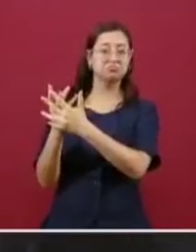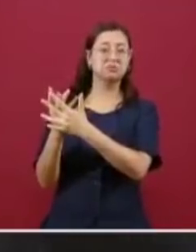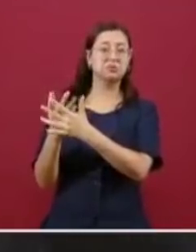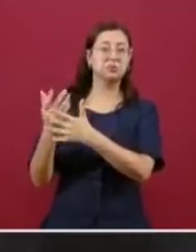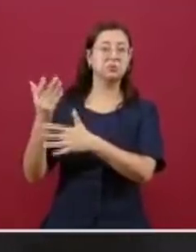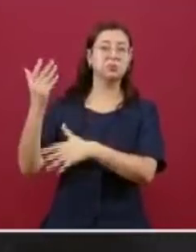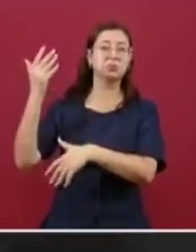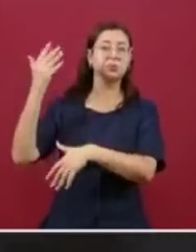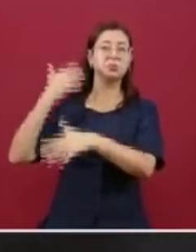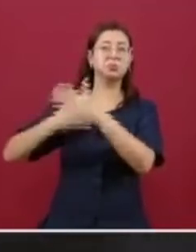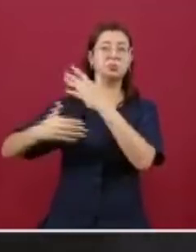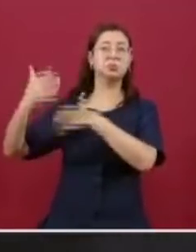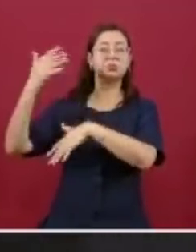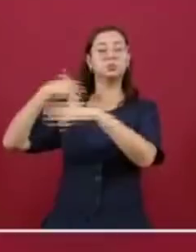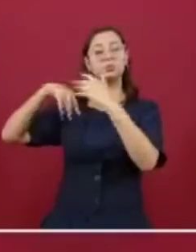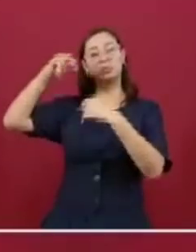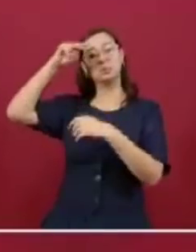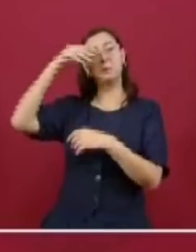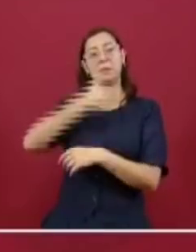de la época de Porfirio Díaz,